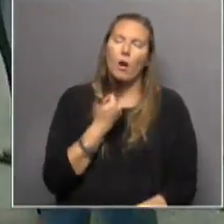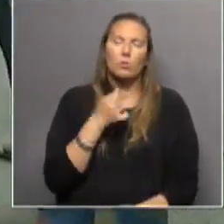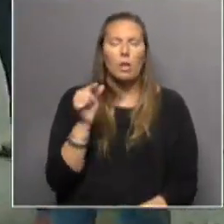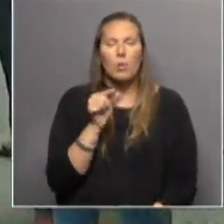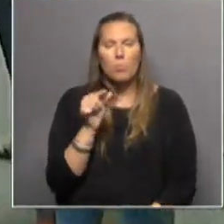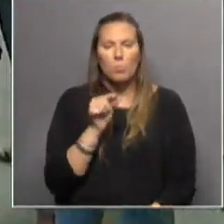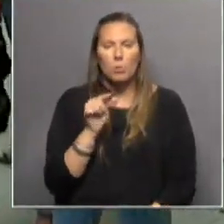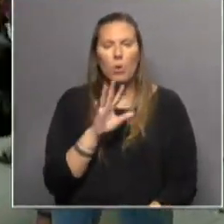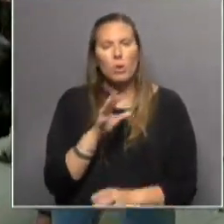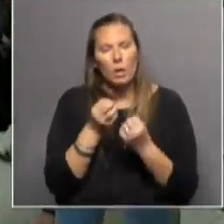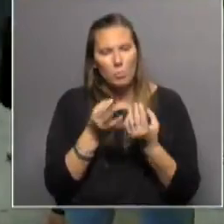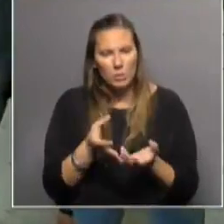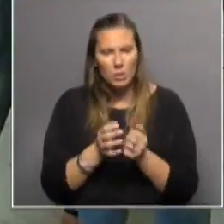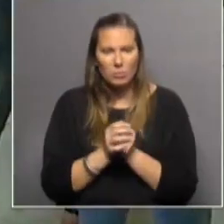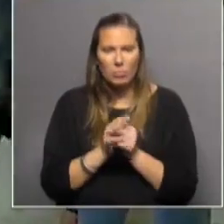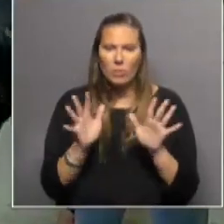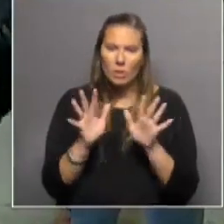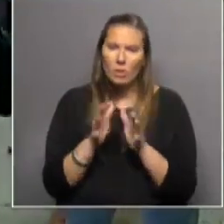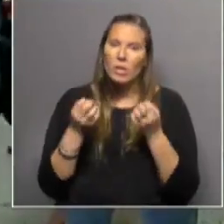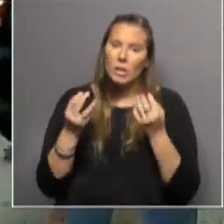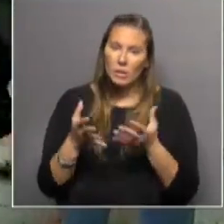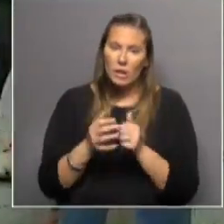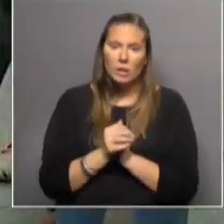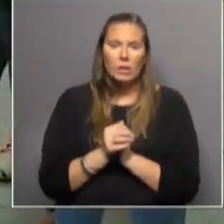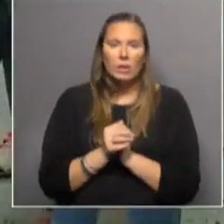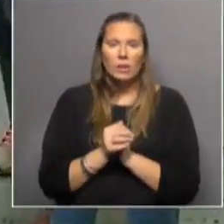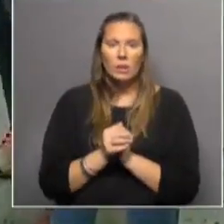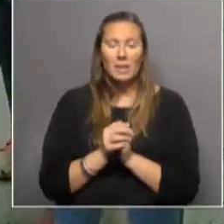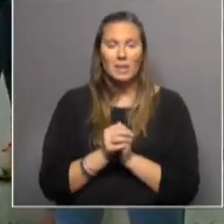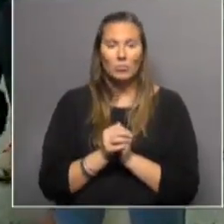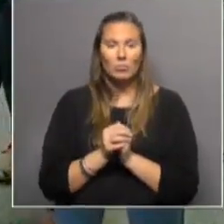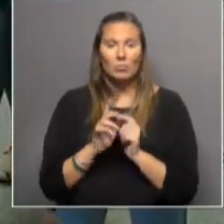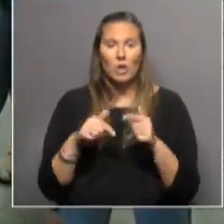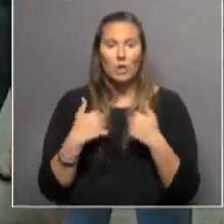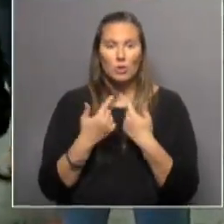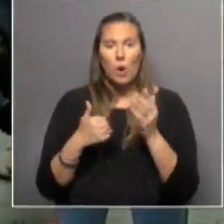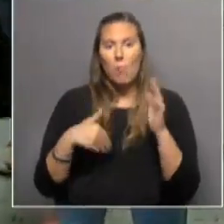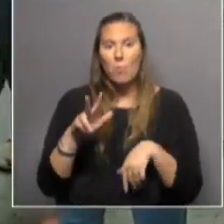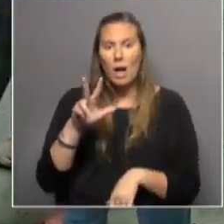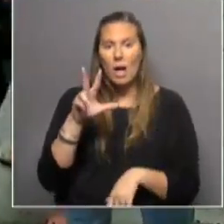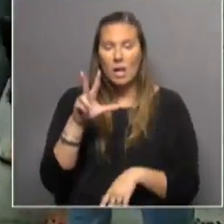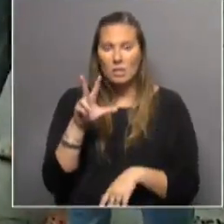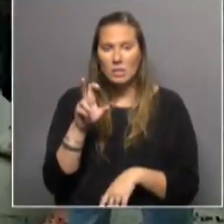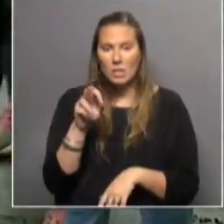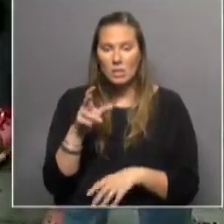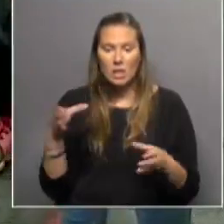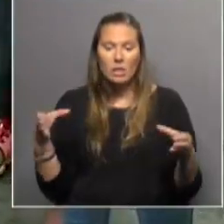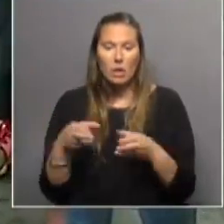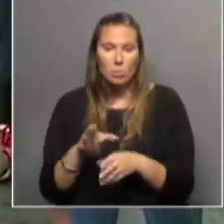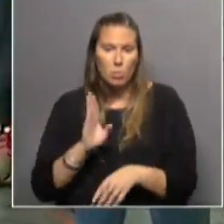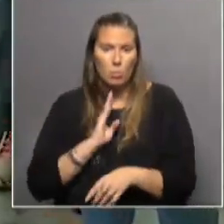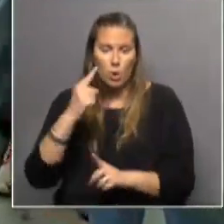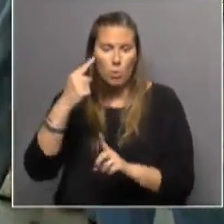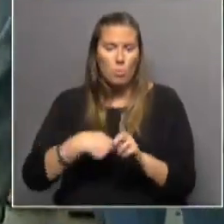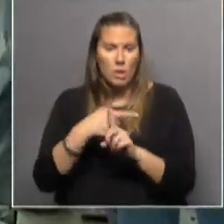poquito, Karina, ¿cómo estás? Hola, ¿qué tal? Nosotros somos más de 30 colectivos de mujeres que hace un